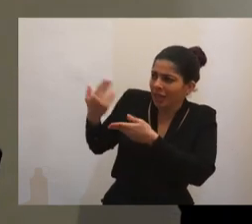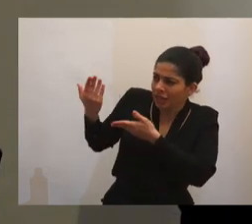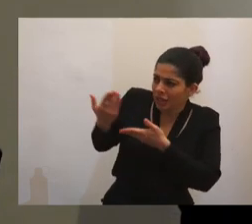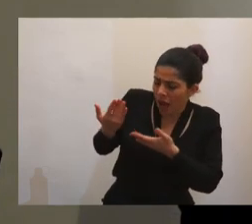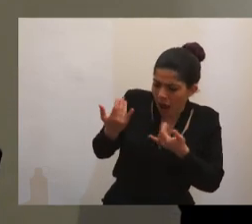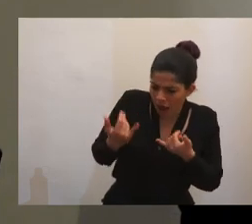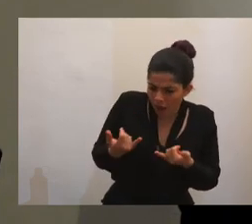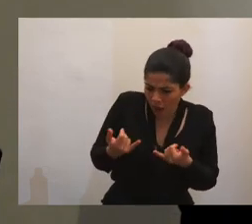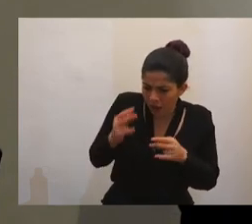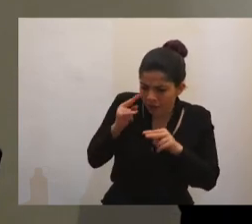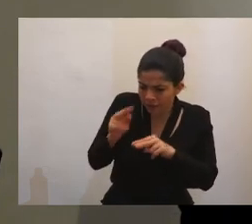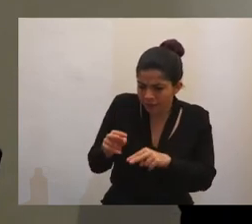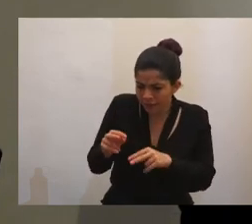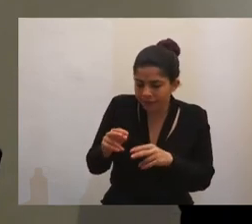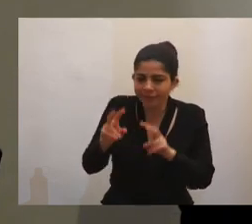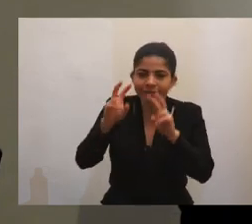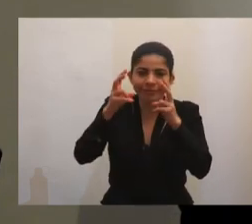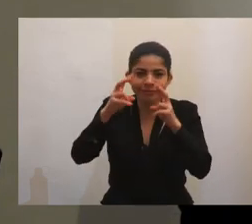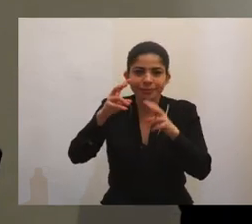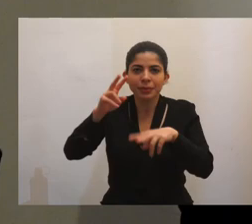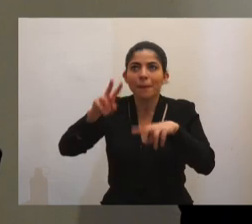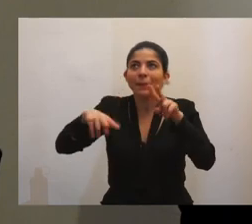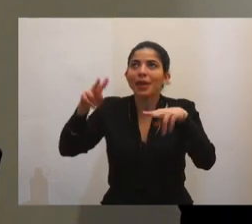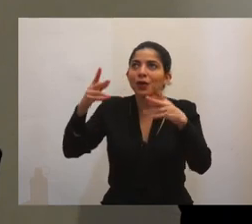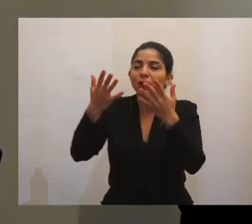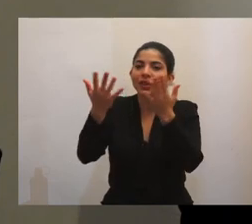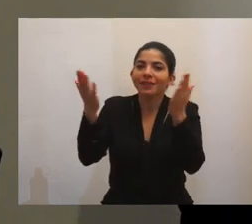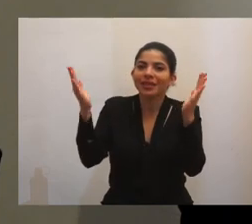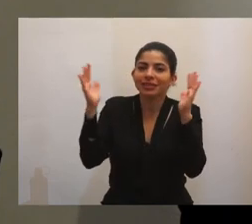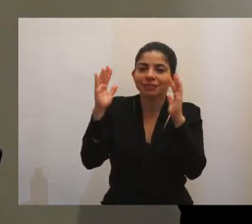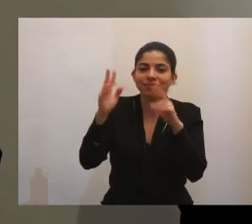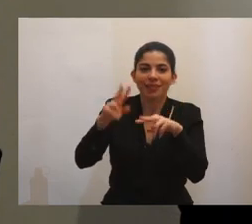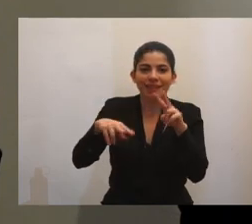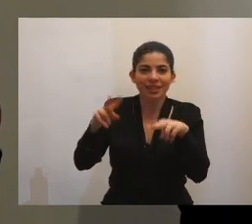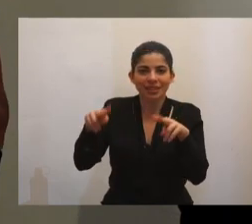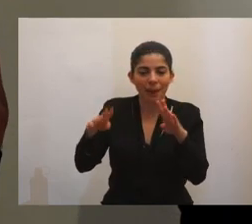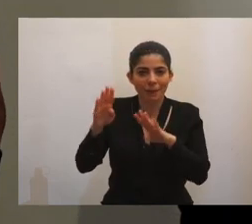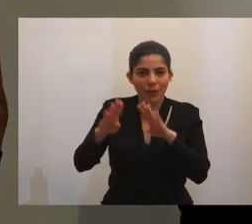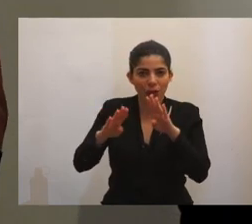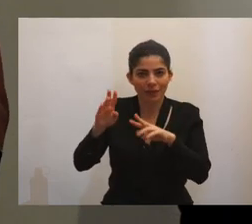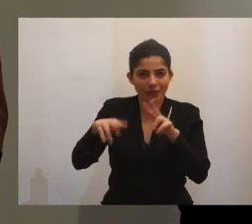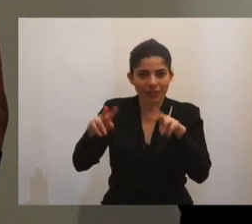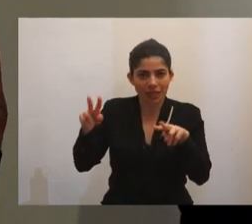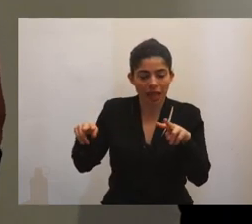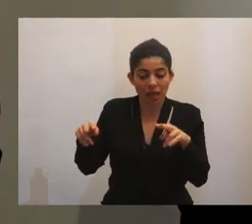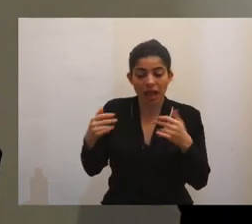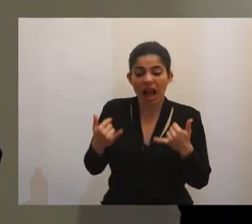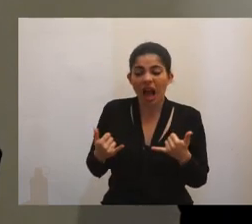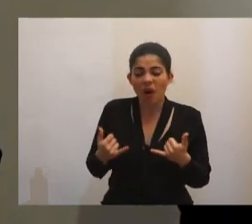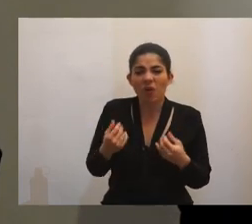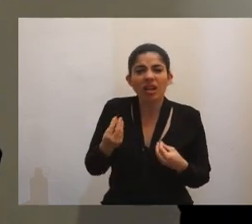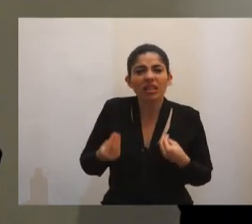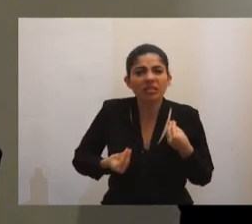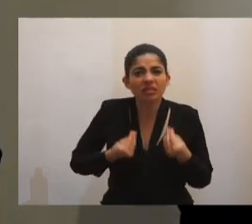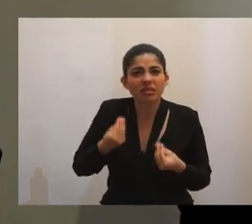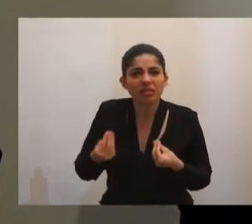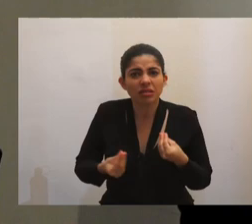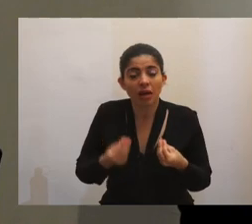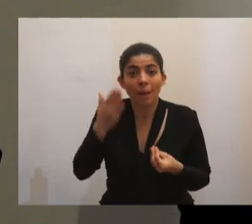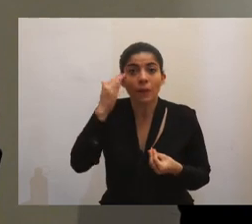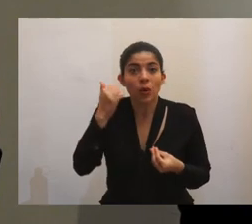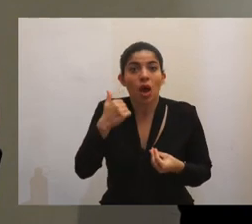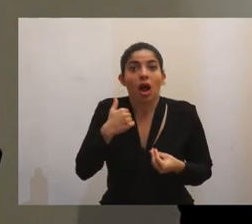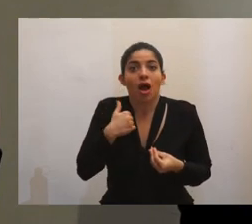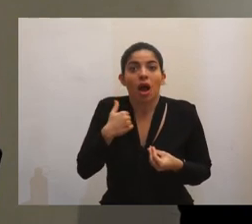supuesto, en materia de biodiversidad, lo que tenemos que hacer en el presente también, porque tenemos